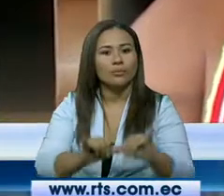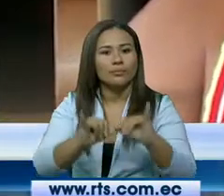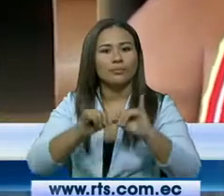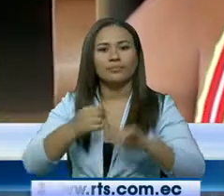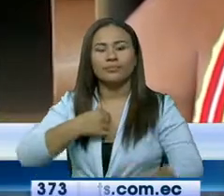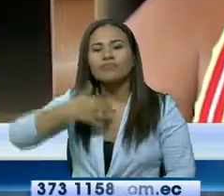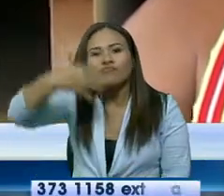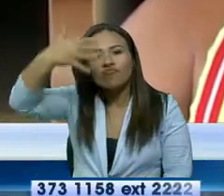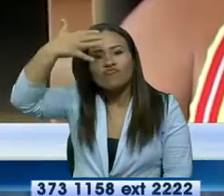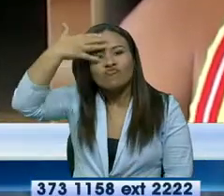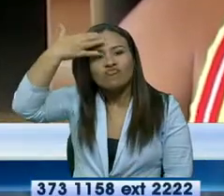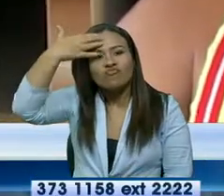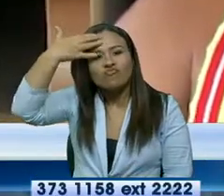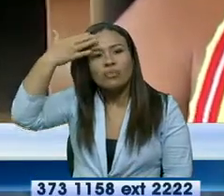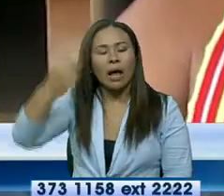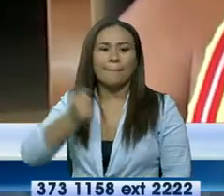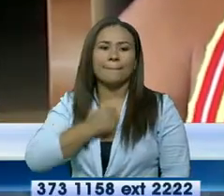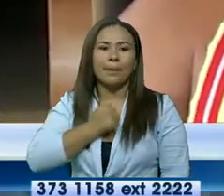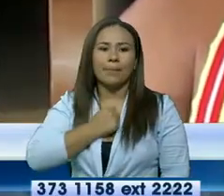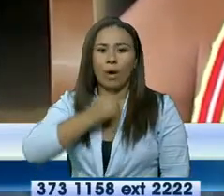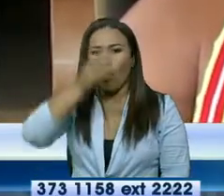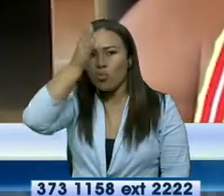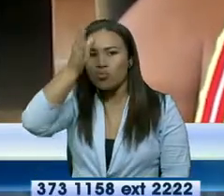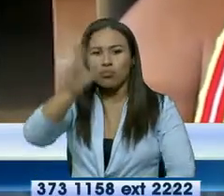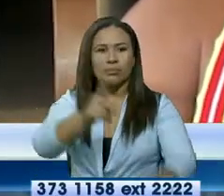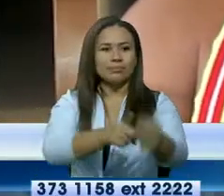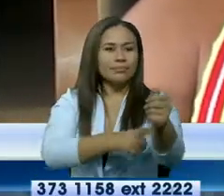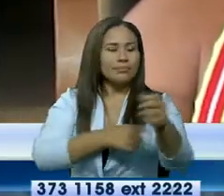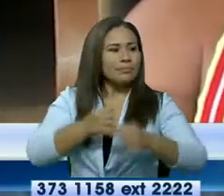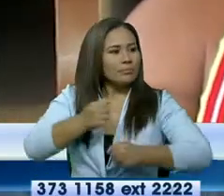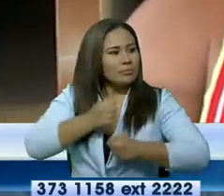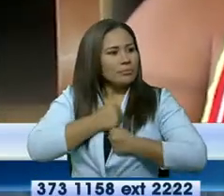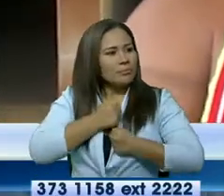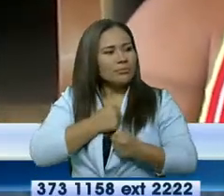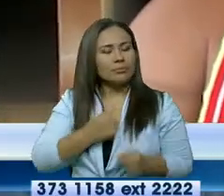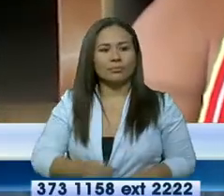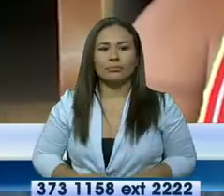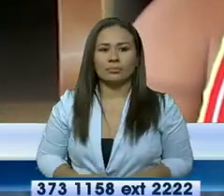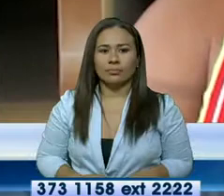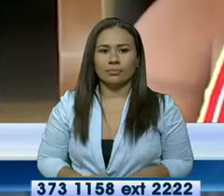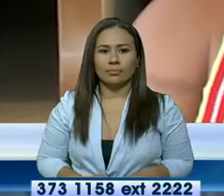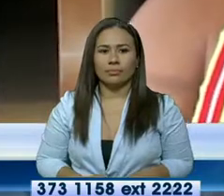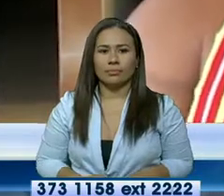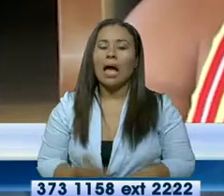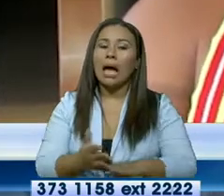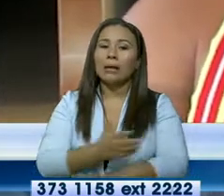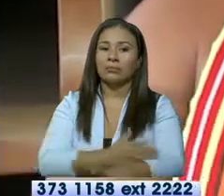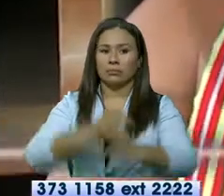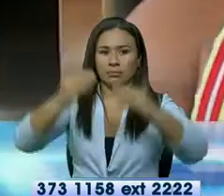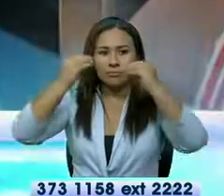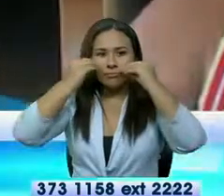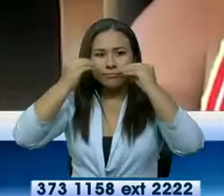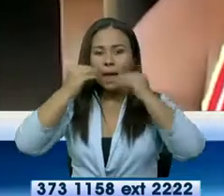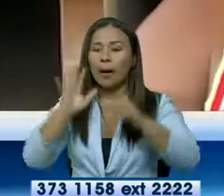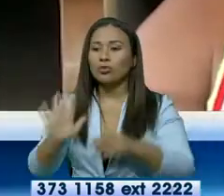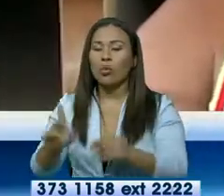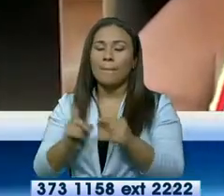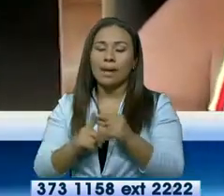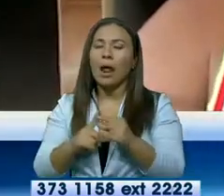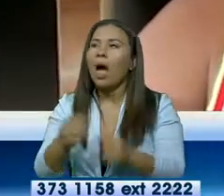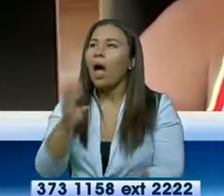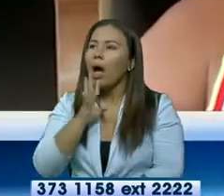Sáchilas, siguiendo, manteniendo nuestras costumbres, nuestras tradiciones, ¿no? Esas fueron incluso las últimas palabras que